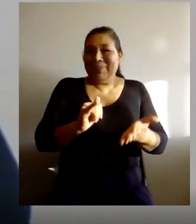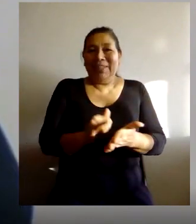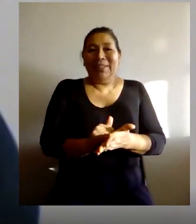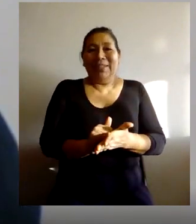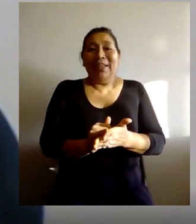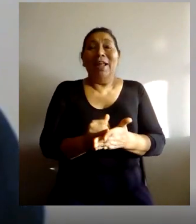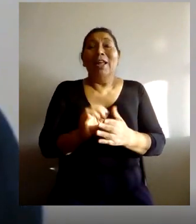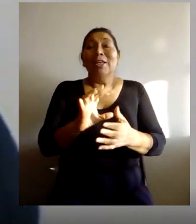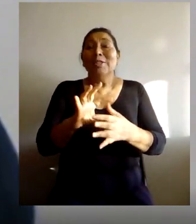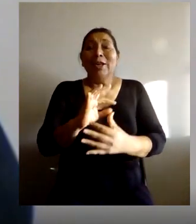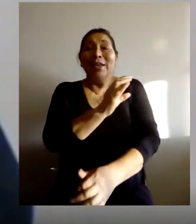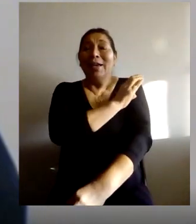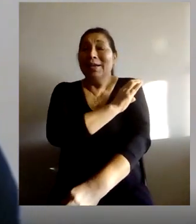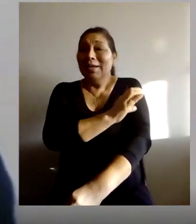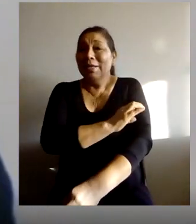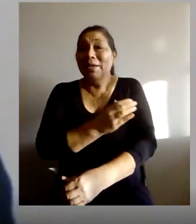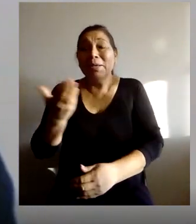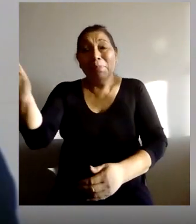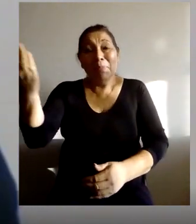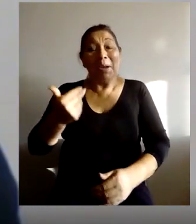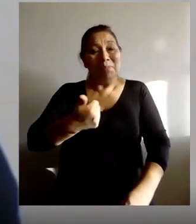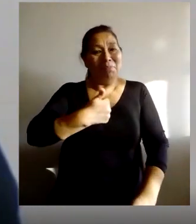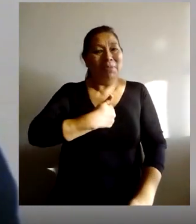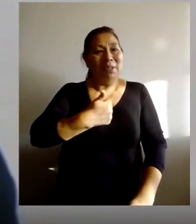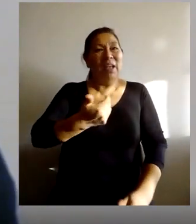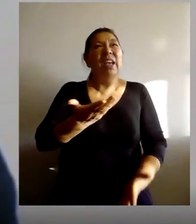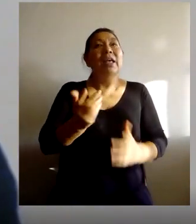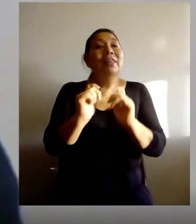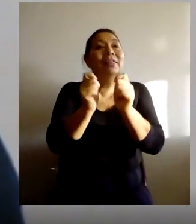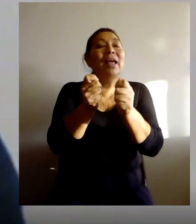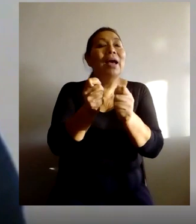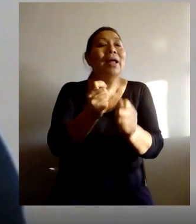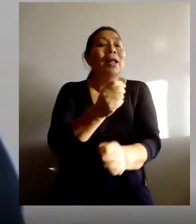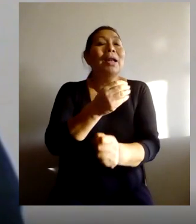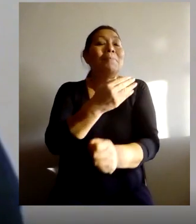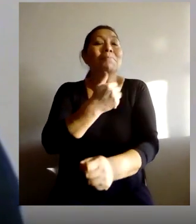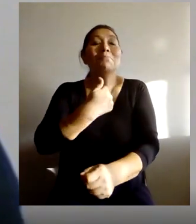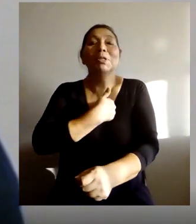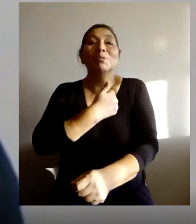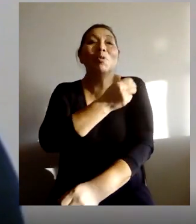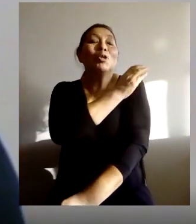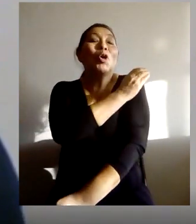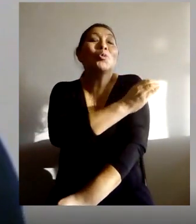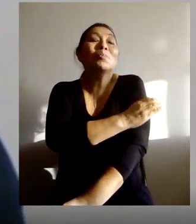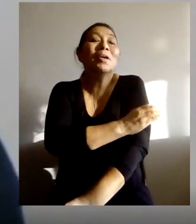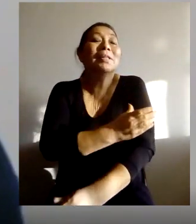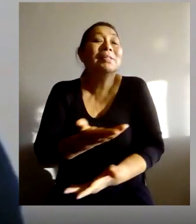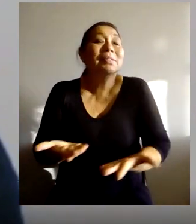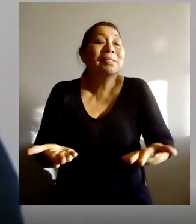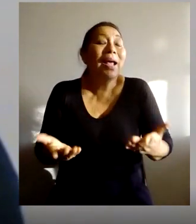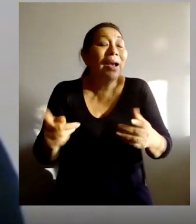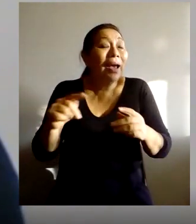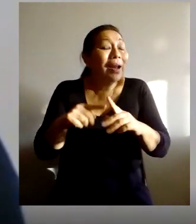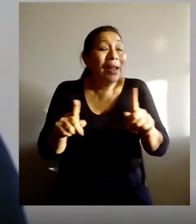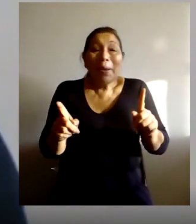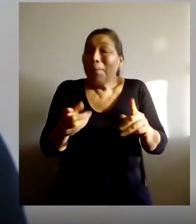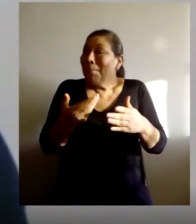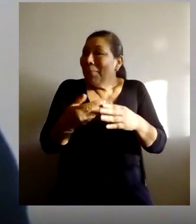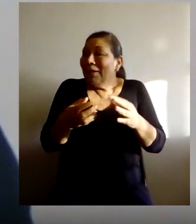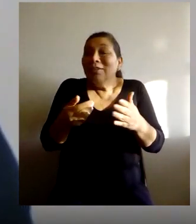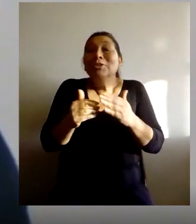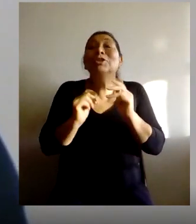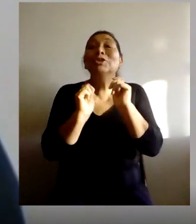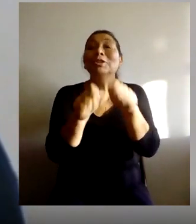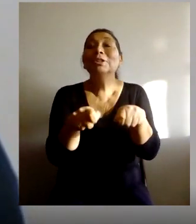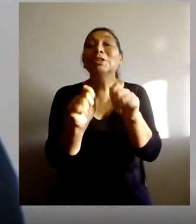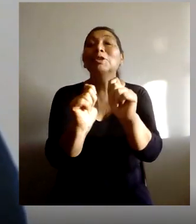expediente, que es la historia clínica que ha sido remitida por el mismo hospital, ¿cómo nosotros podemos tener certeza de que el